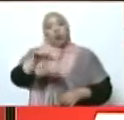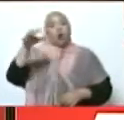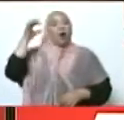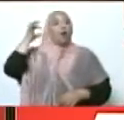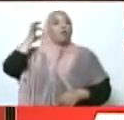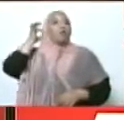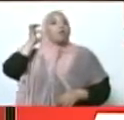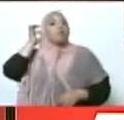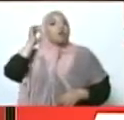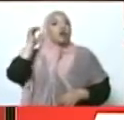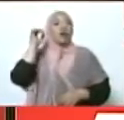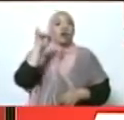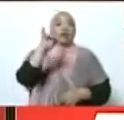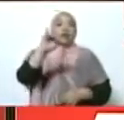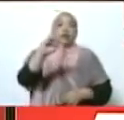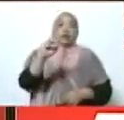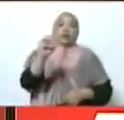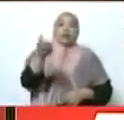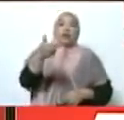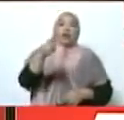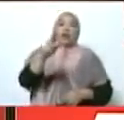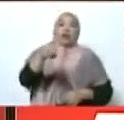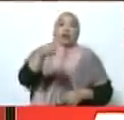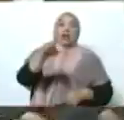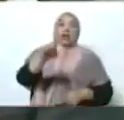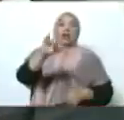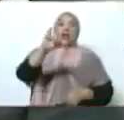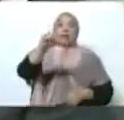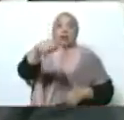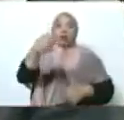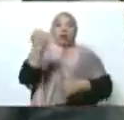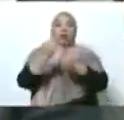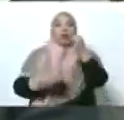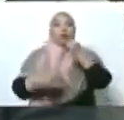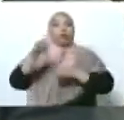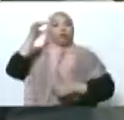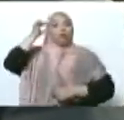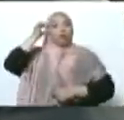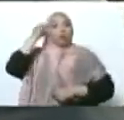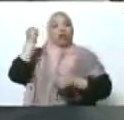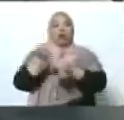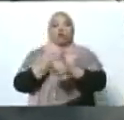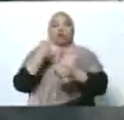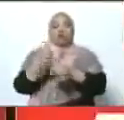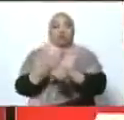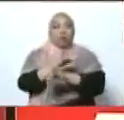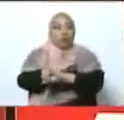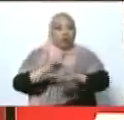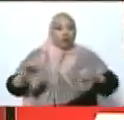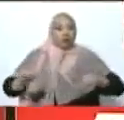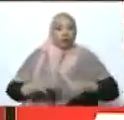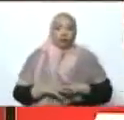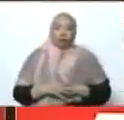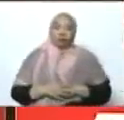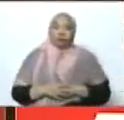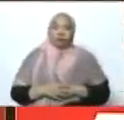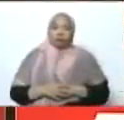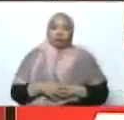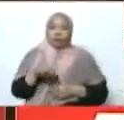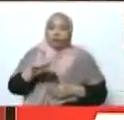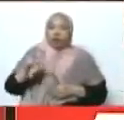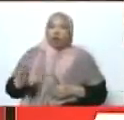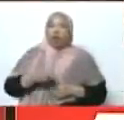Jacqueline Farías, que ha estado al frente de esa tarea en los últimos días. Y el alto mando